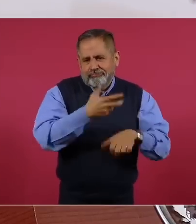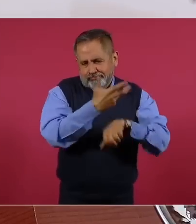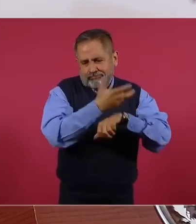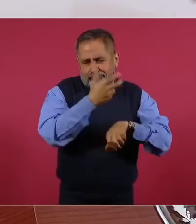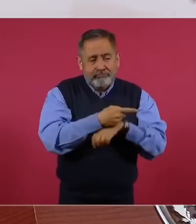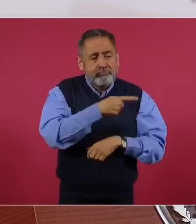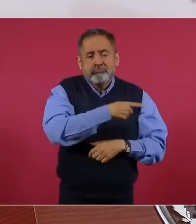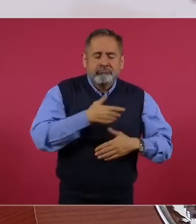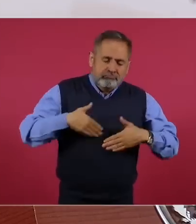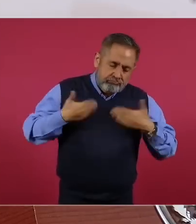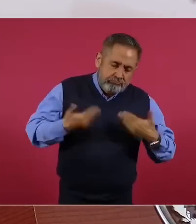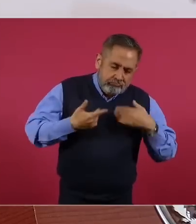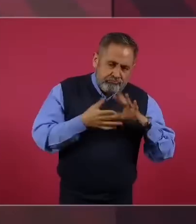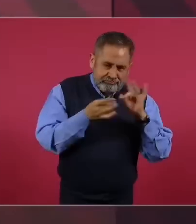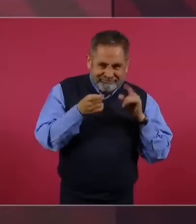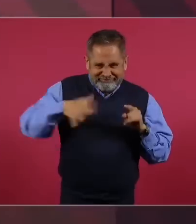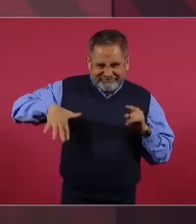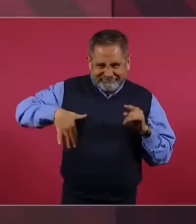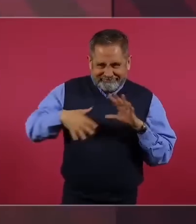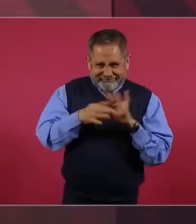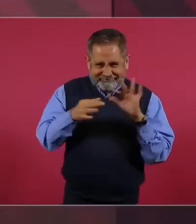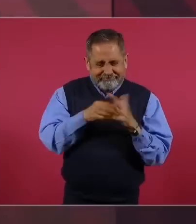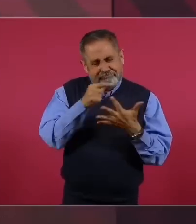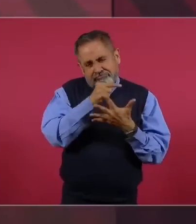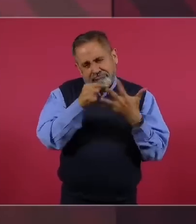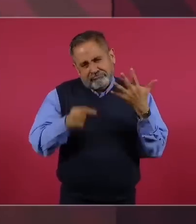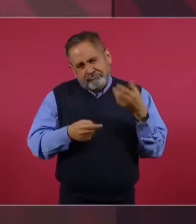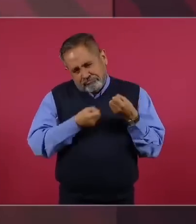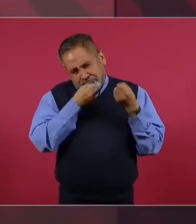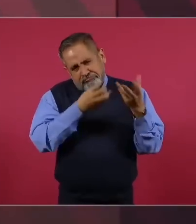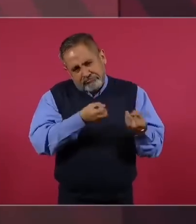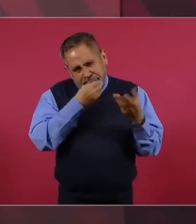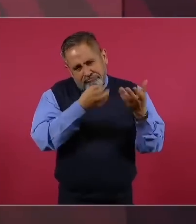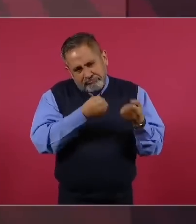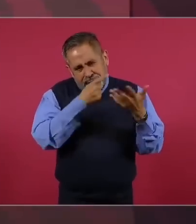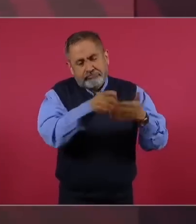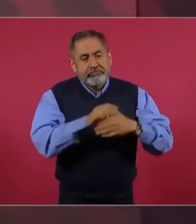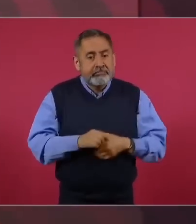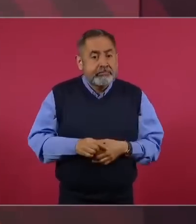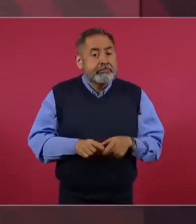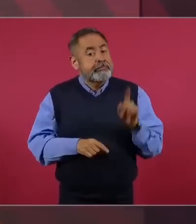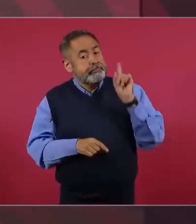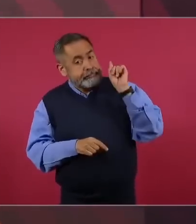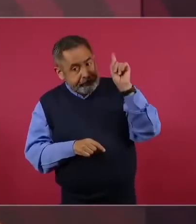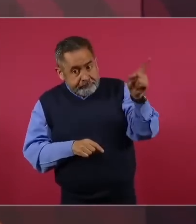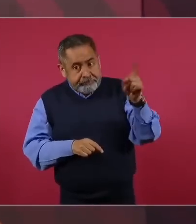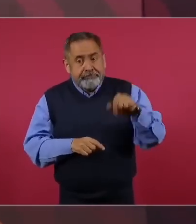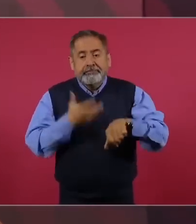declara esto, y esto le sirve